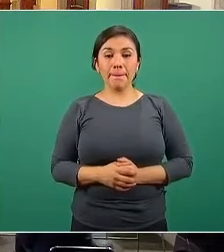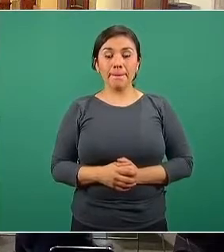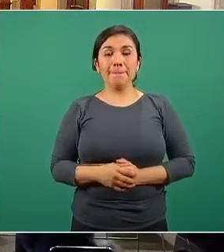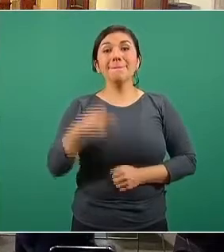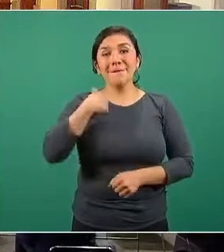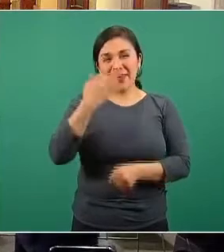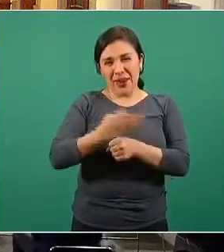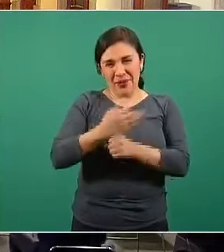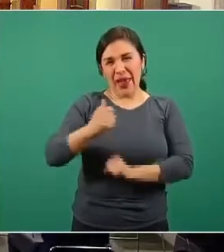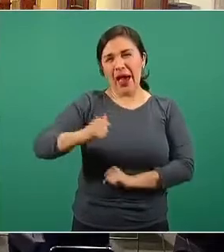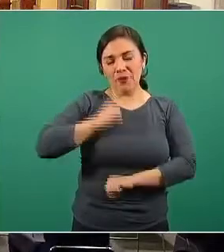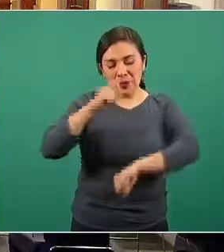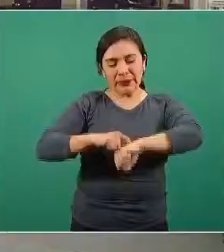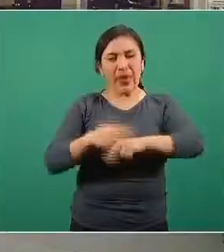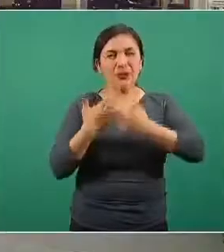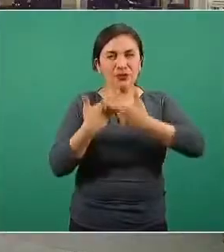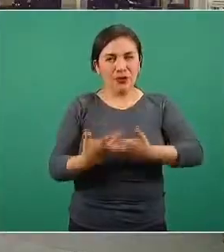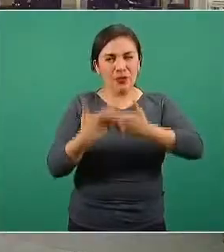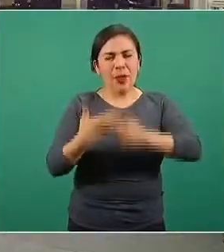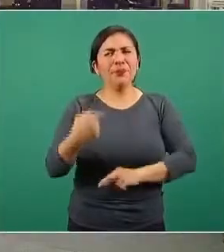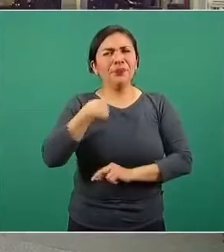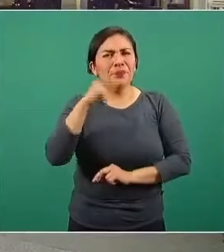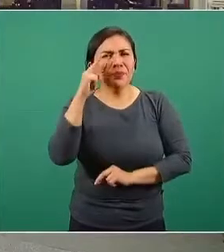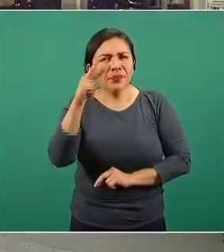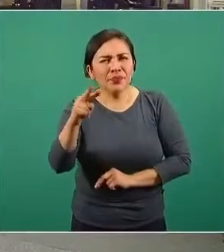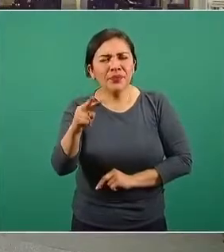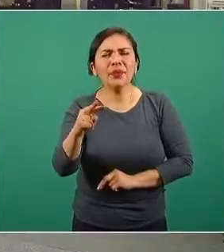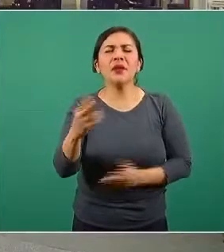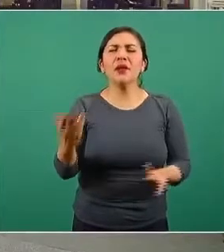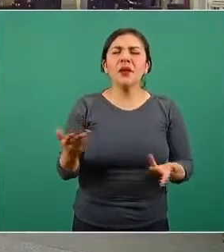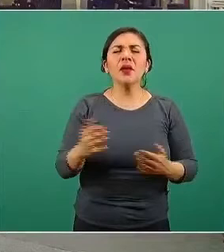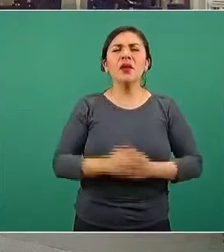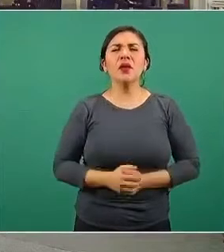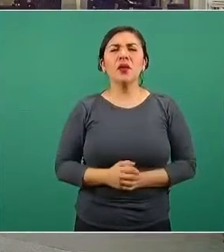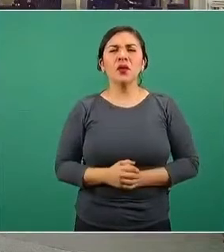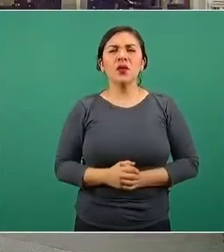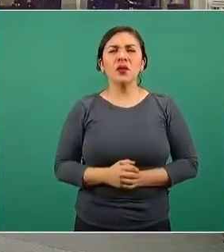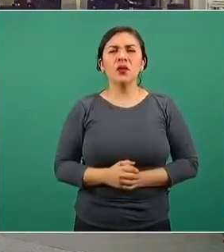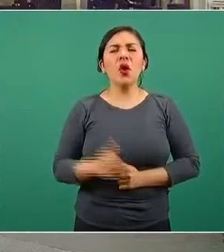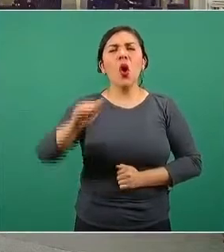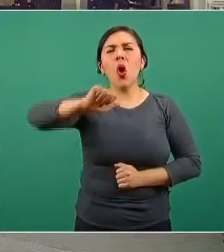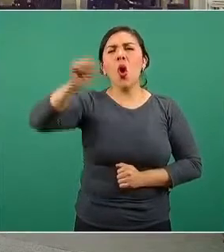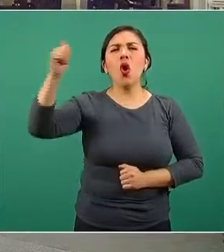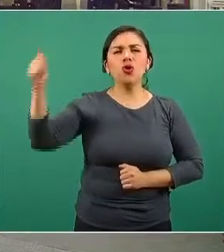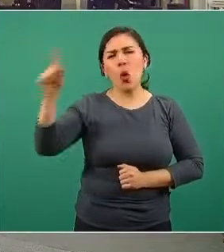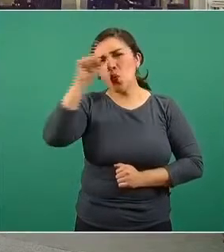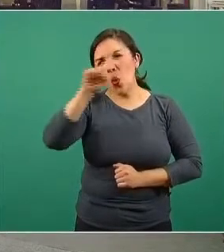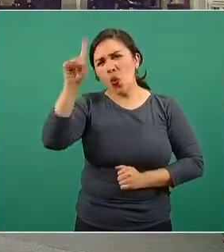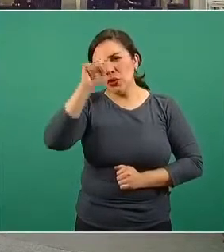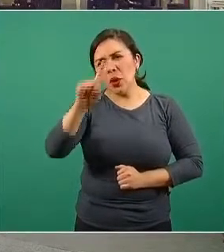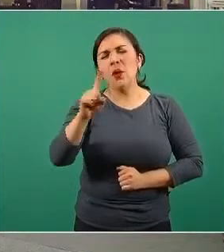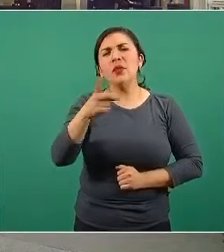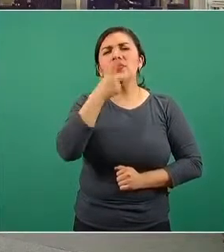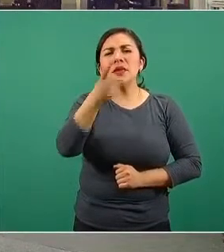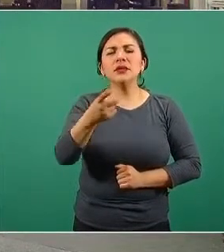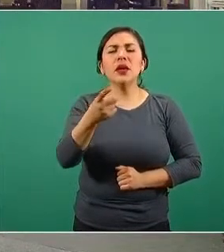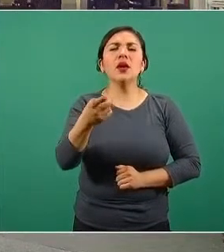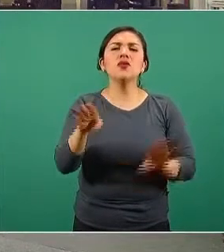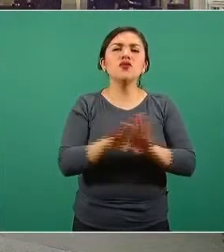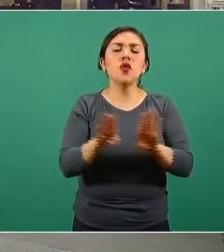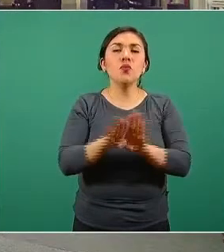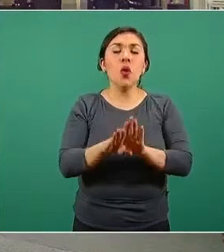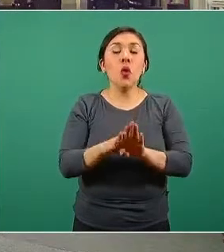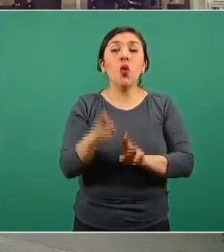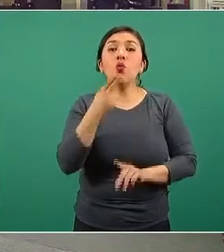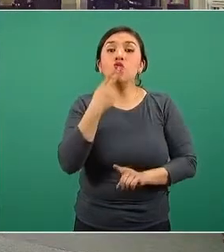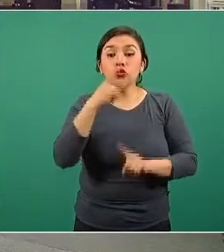Aprovechando que queda un poquito de tiempo, me llaman un poco la atención desde la redacción, porque los datos que sugieren, o más bien los datos que presentan, sugieren que el uso